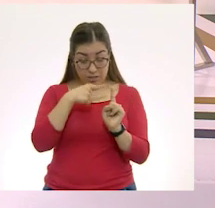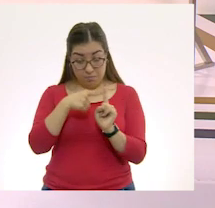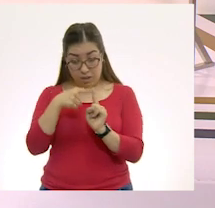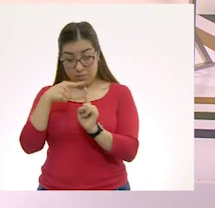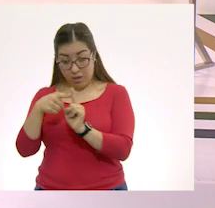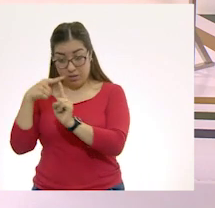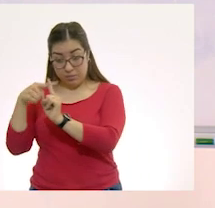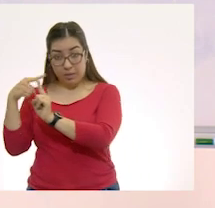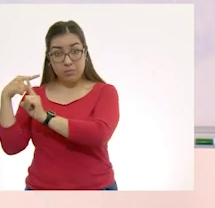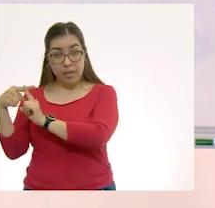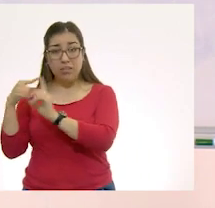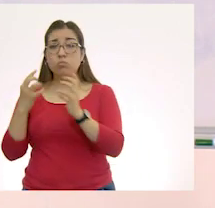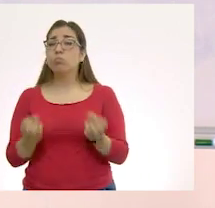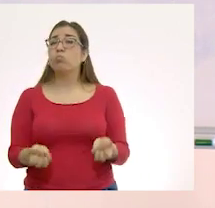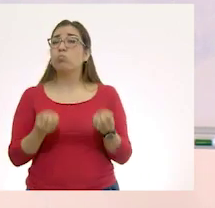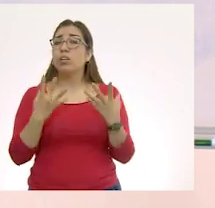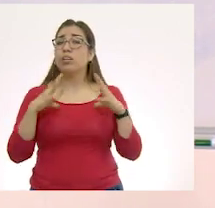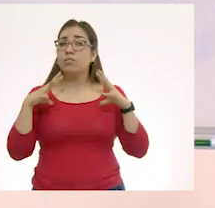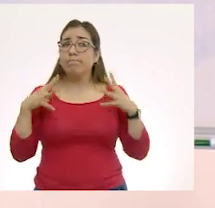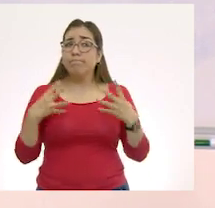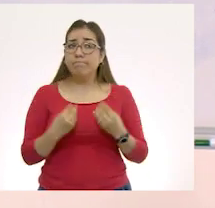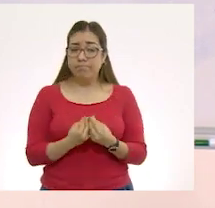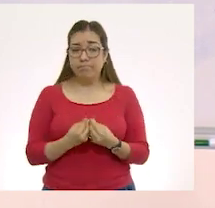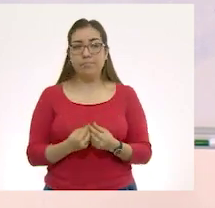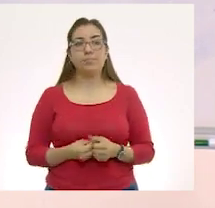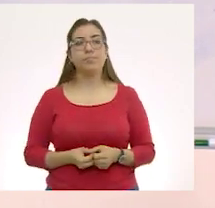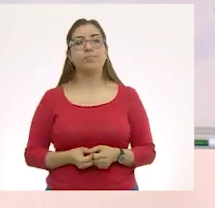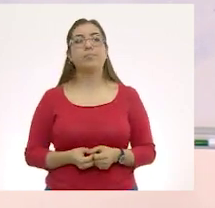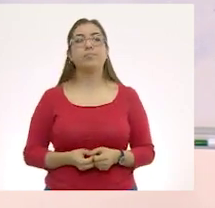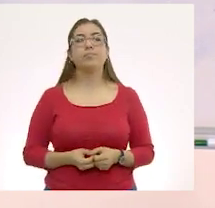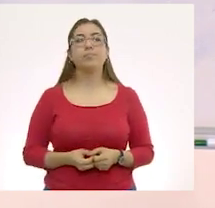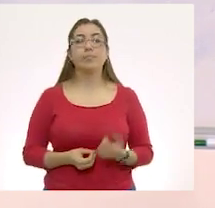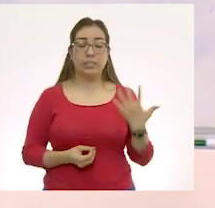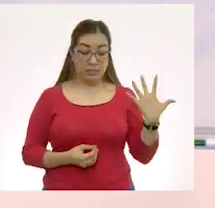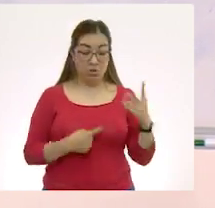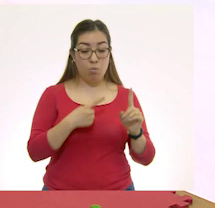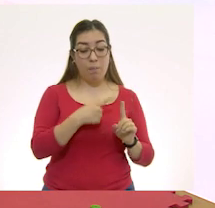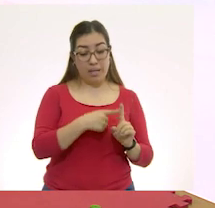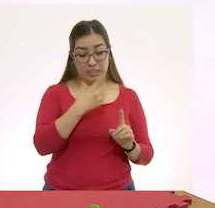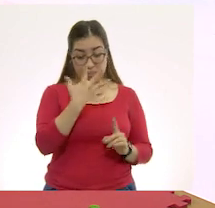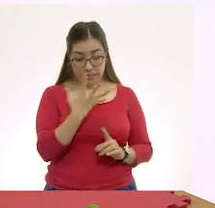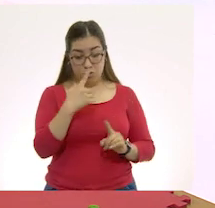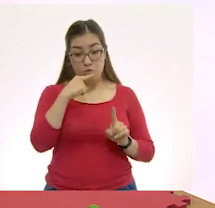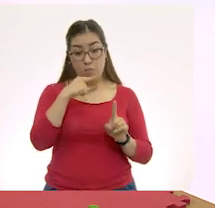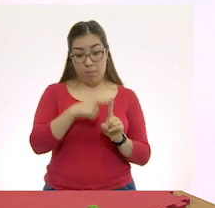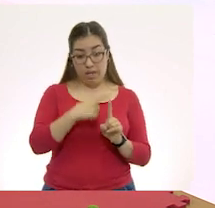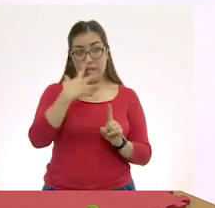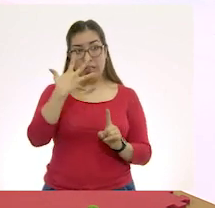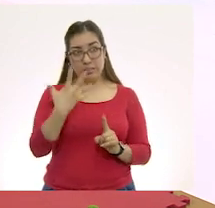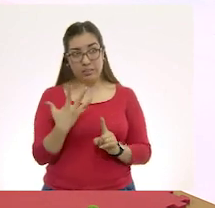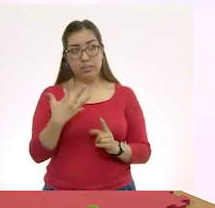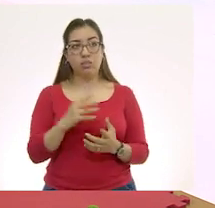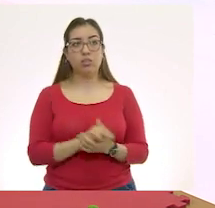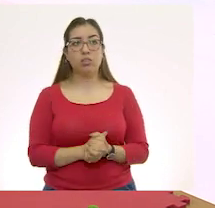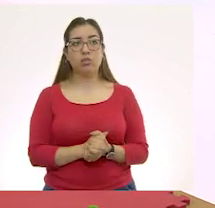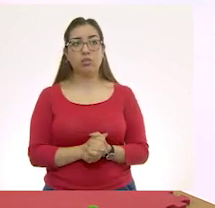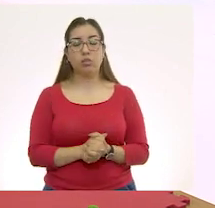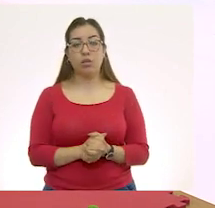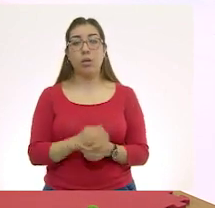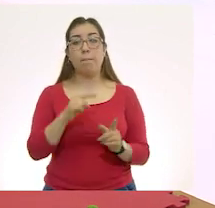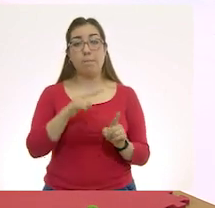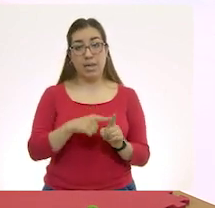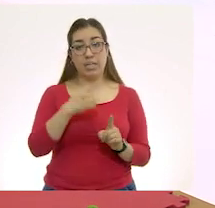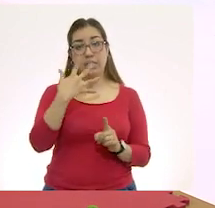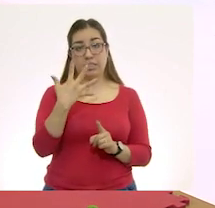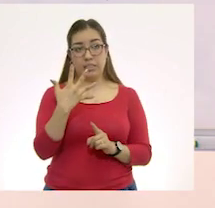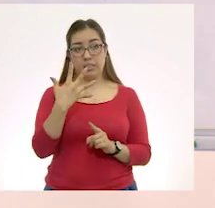5 + + 5 muy bien más 5 235 más 5